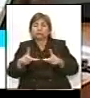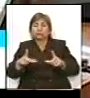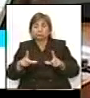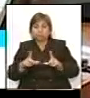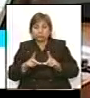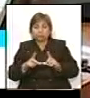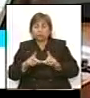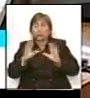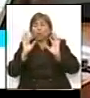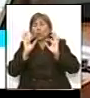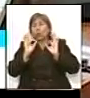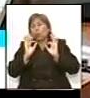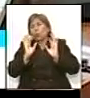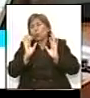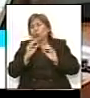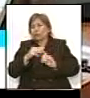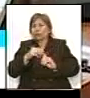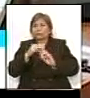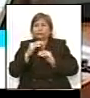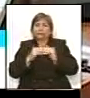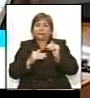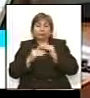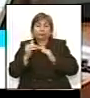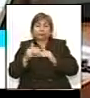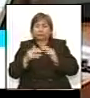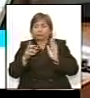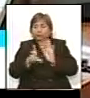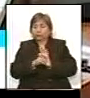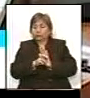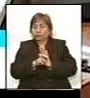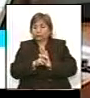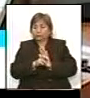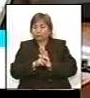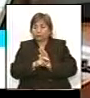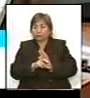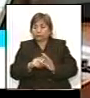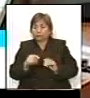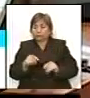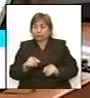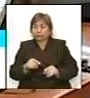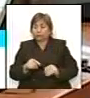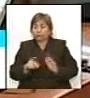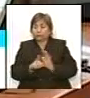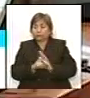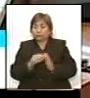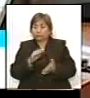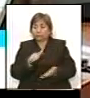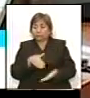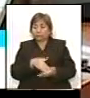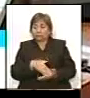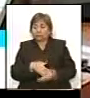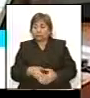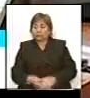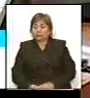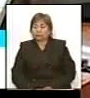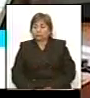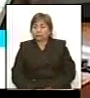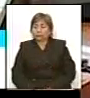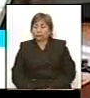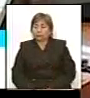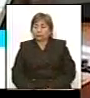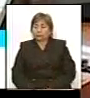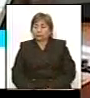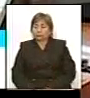una excepción por la ley de reconstrucción, porque de acuerdo a la ley, si no estuviéramos en este marco, la ley de descentralización, los proyectos de alcance local